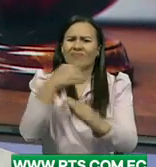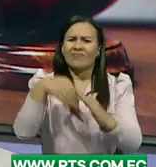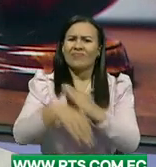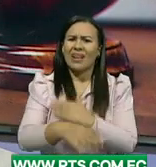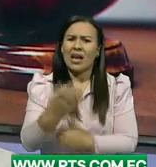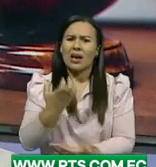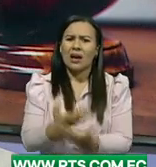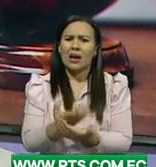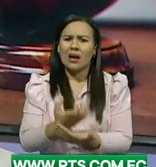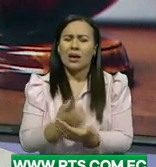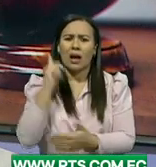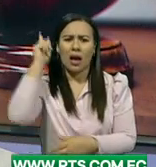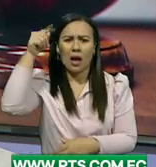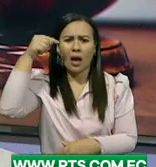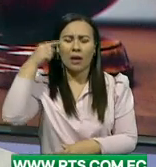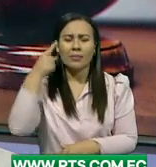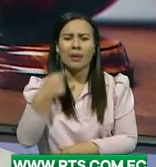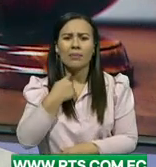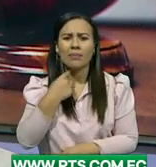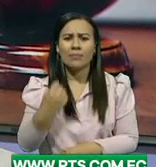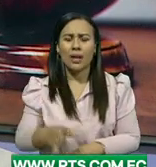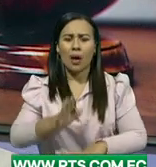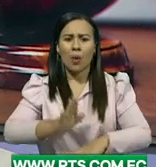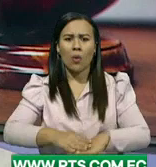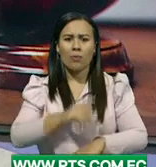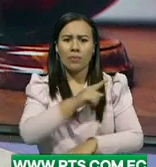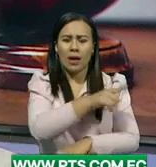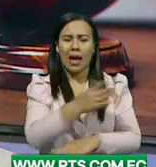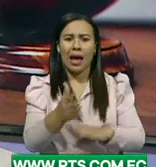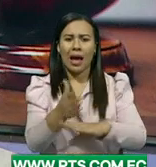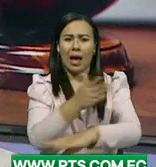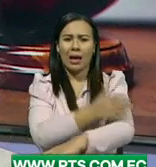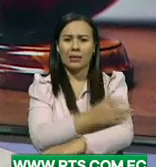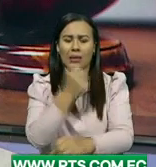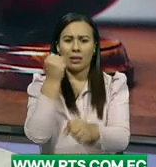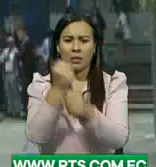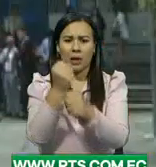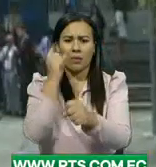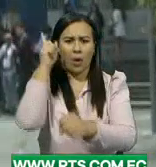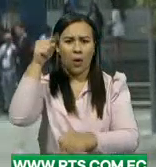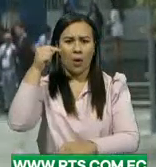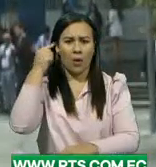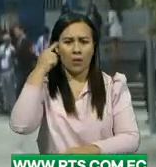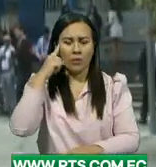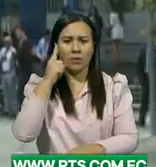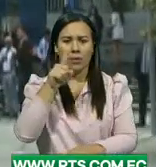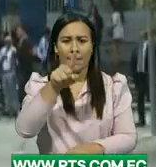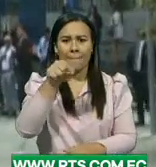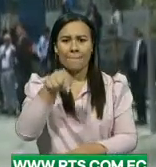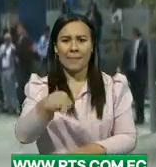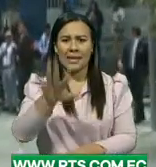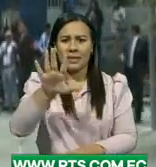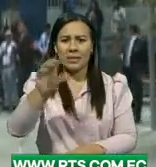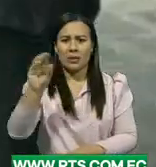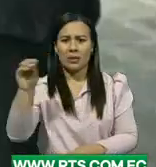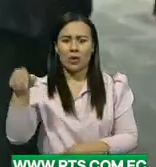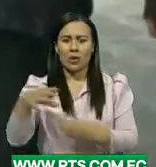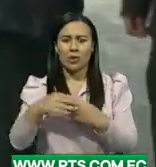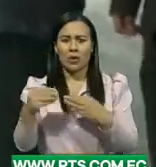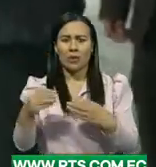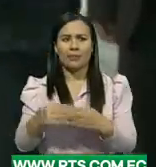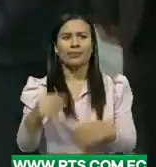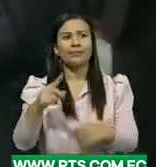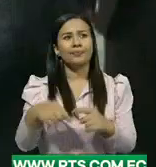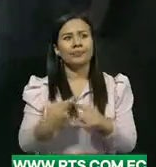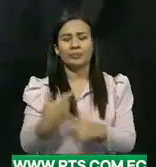Estado que alcanzaría los 1.500 millones de dólares. La diligencia judicial no le tomó mucho tiempo. A su